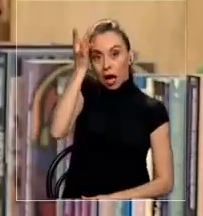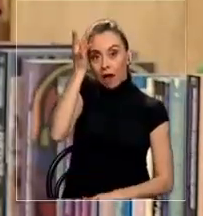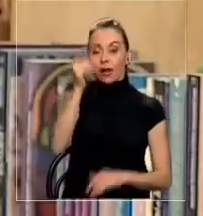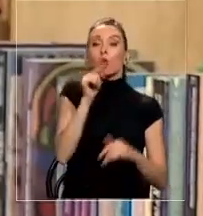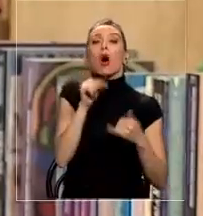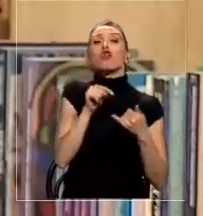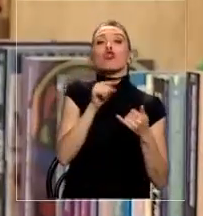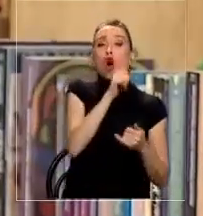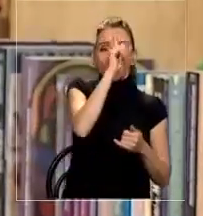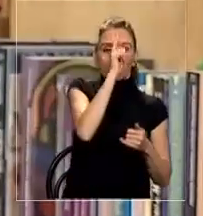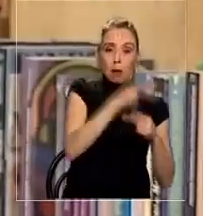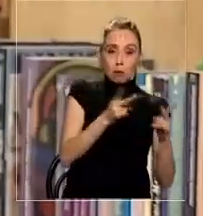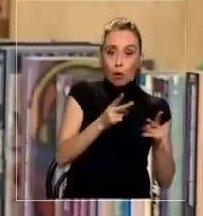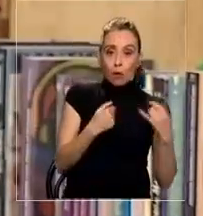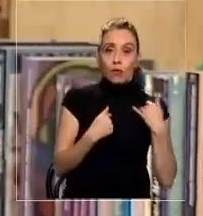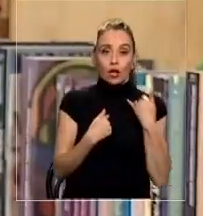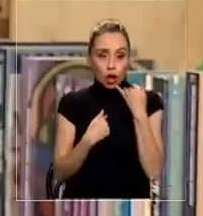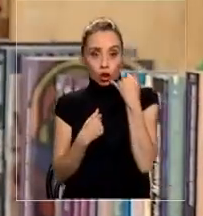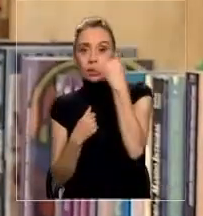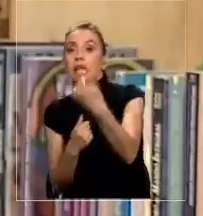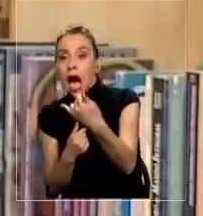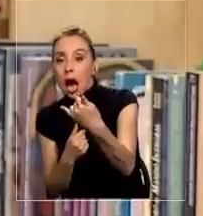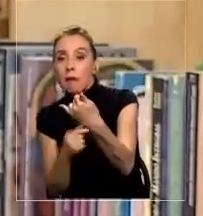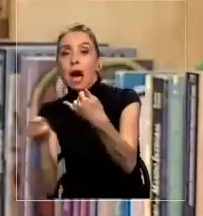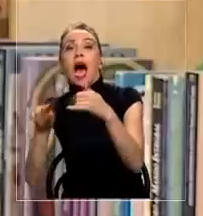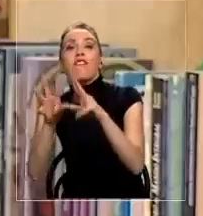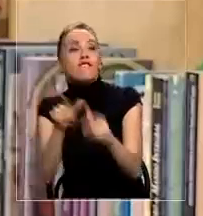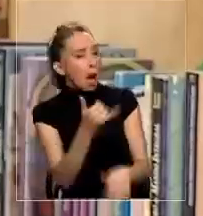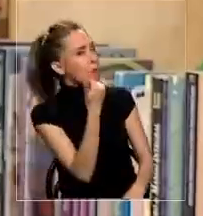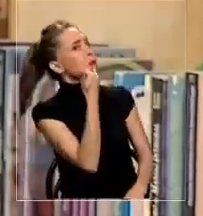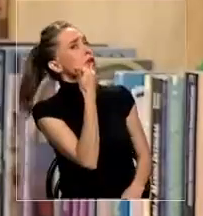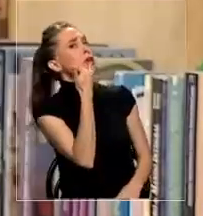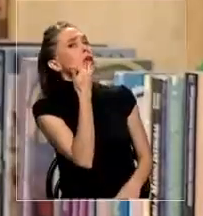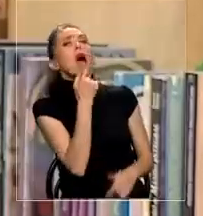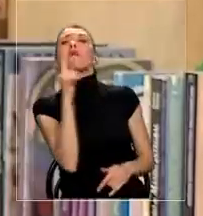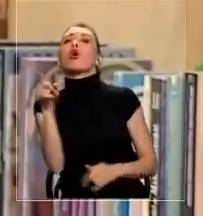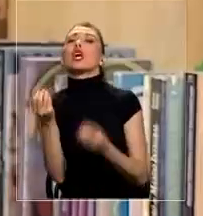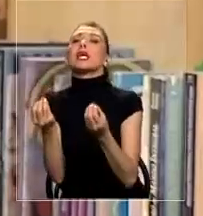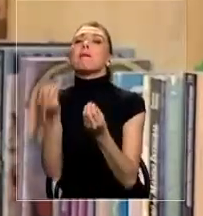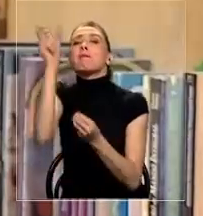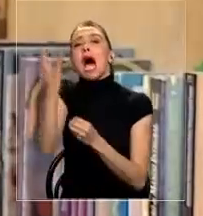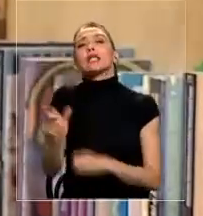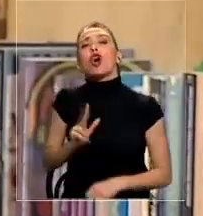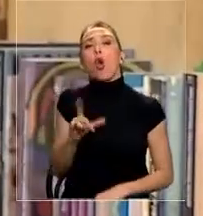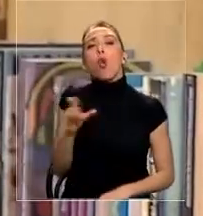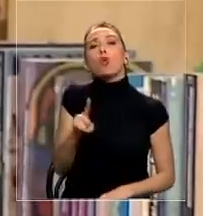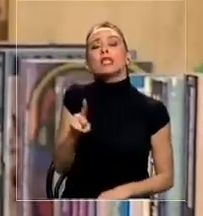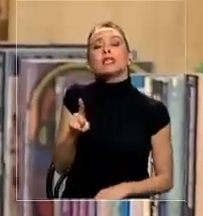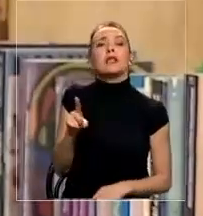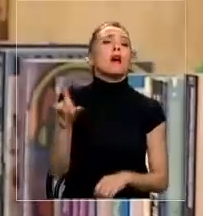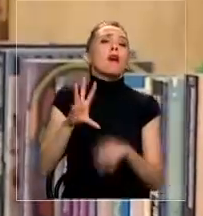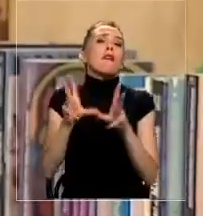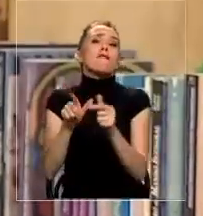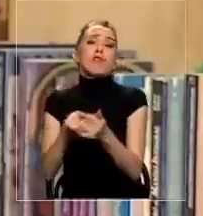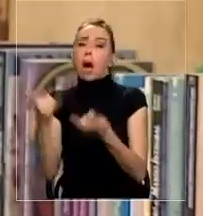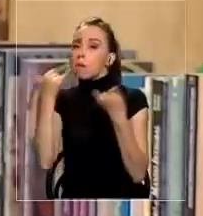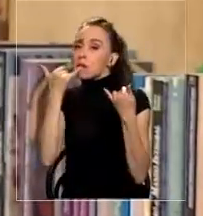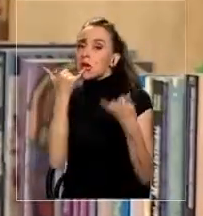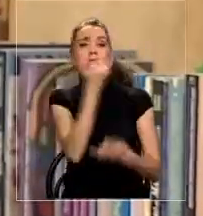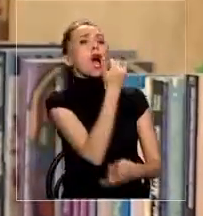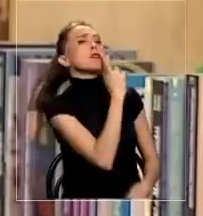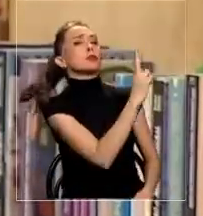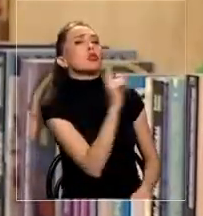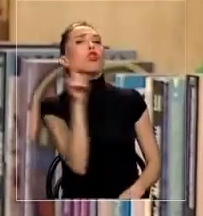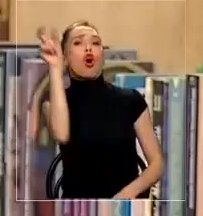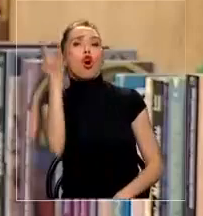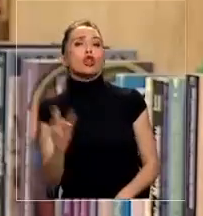llamabas por teléfono. Tú, activamente, a la familia va a preguntar, ¿qué será de don Luis? Y la familia decía, no, don Luis murió. Y en